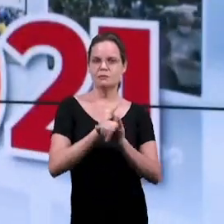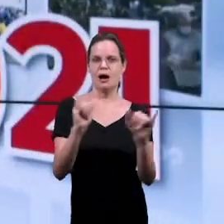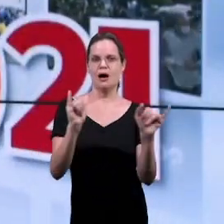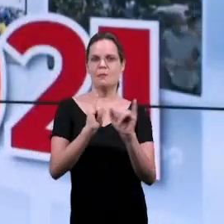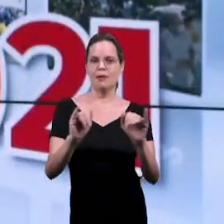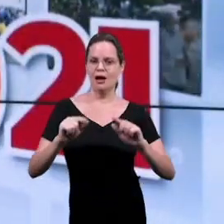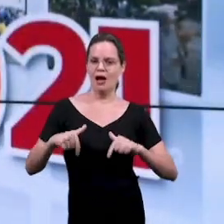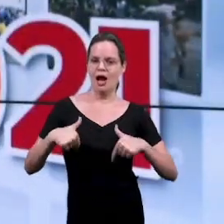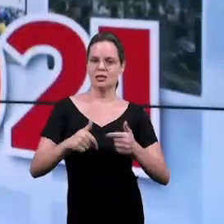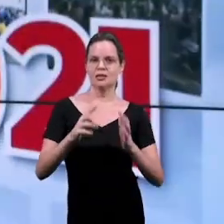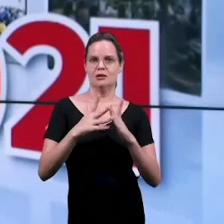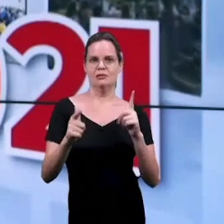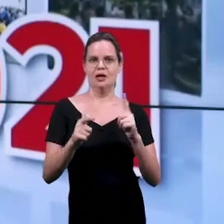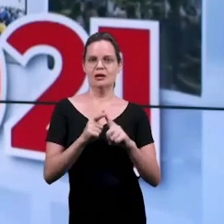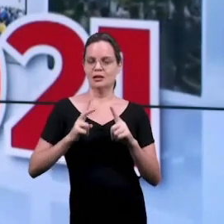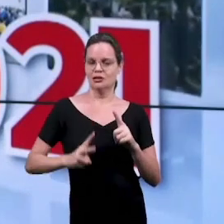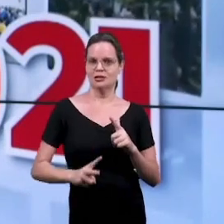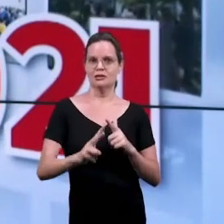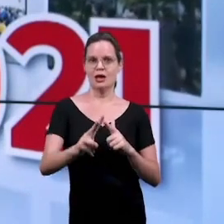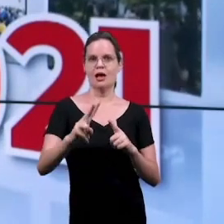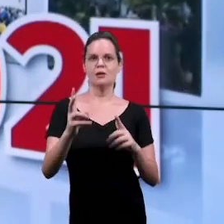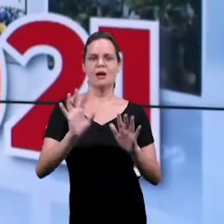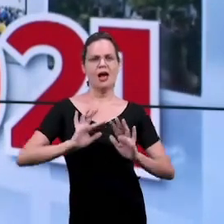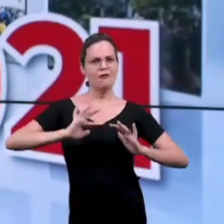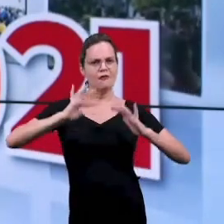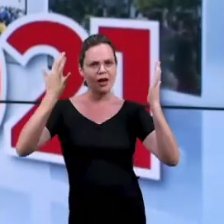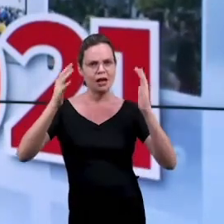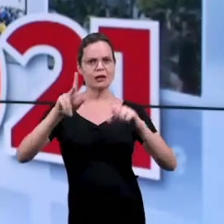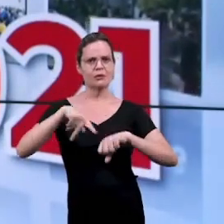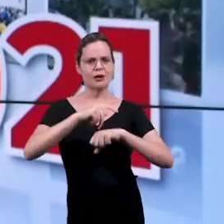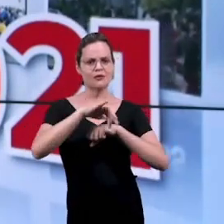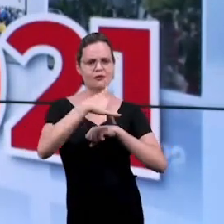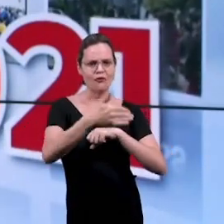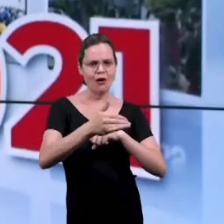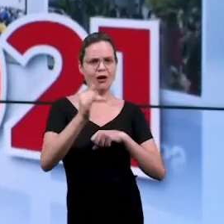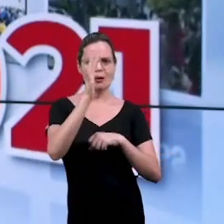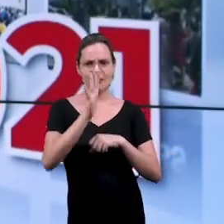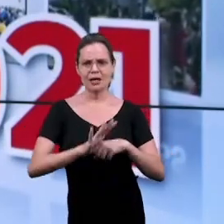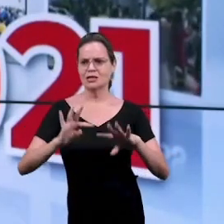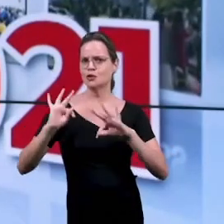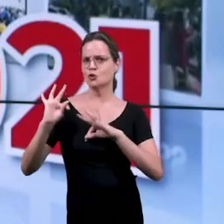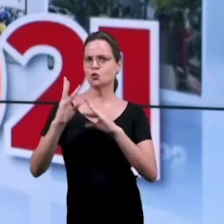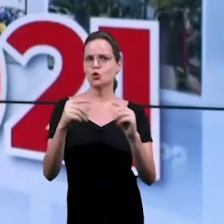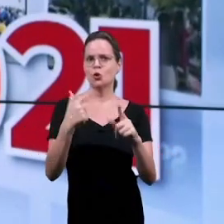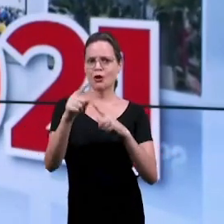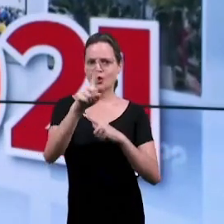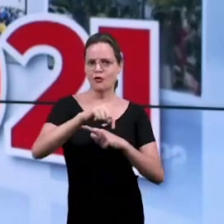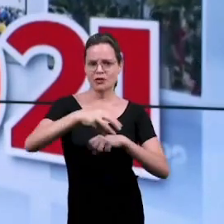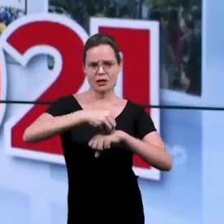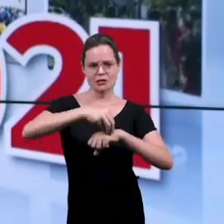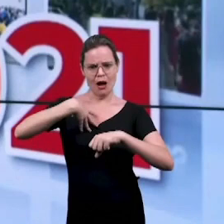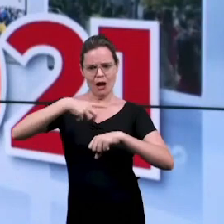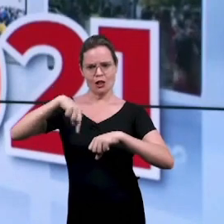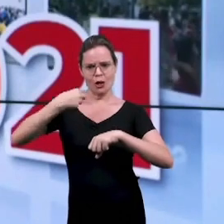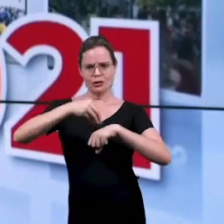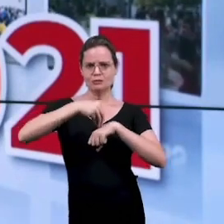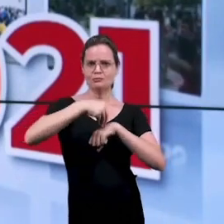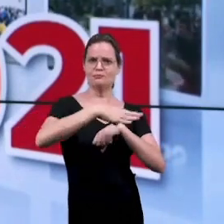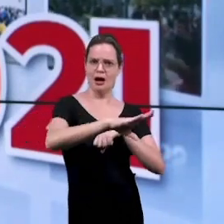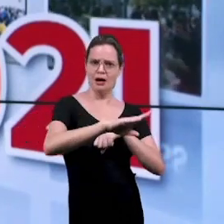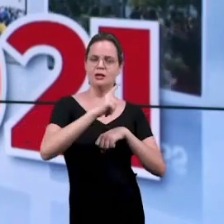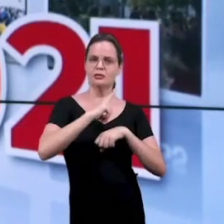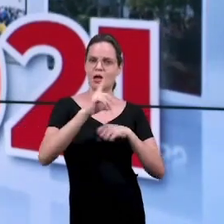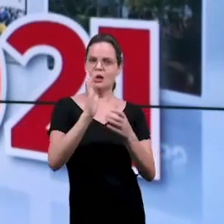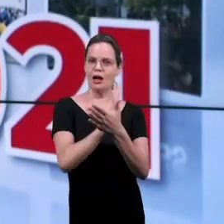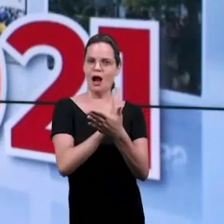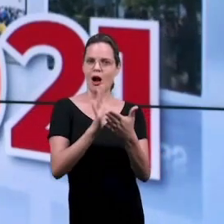semanalmente todas las acciones realizadas de la Iglesia en todo el Brasil y el exterior, y cuyas informaciones son enviadas